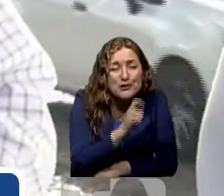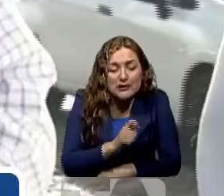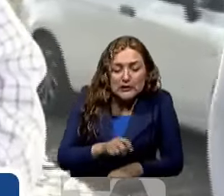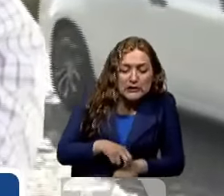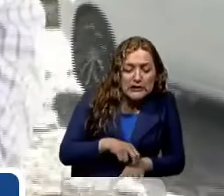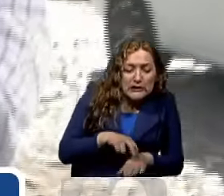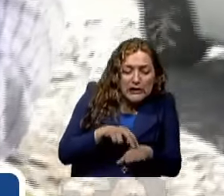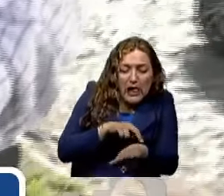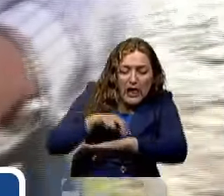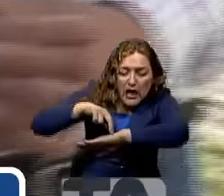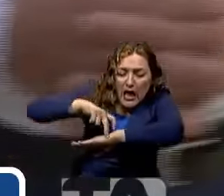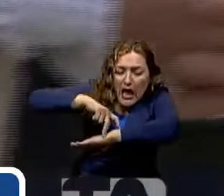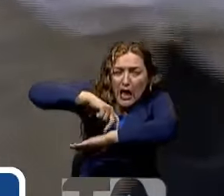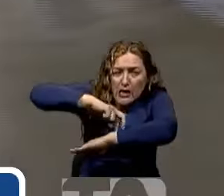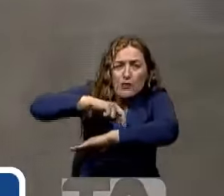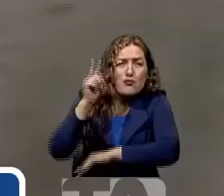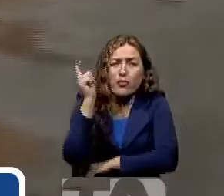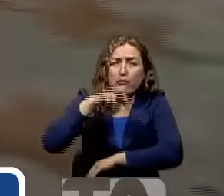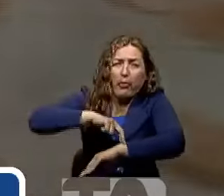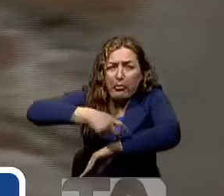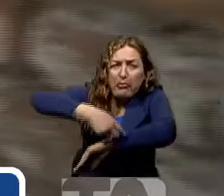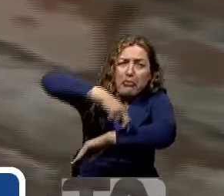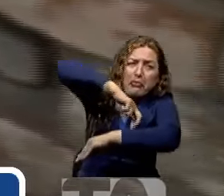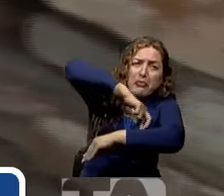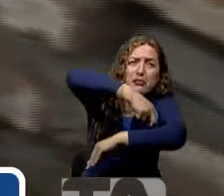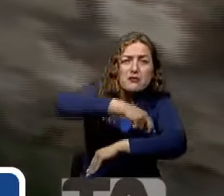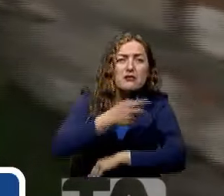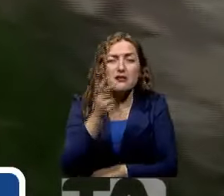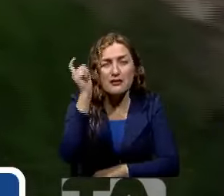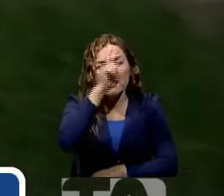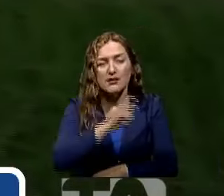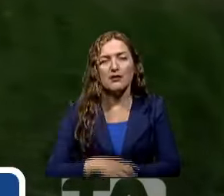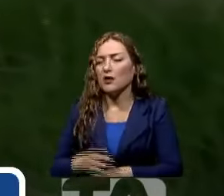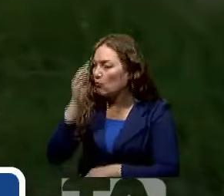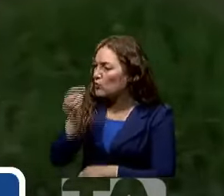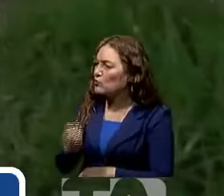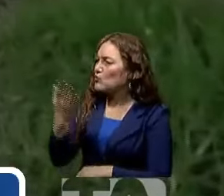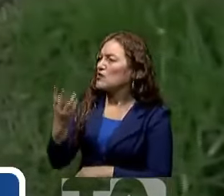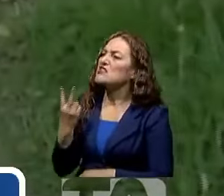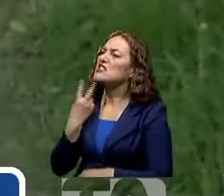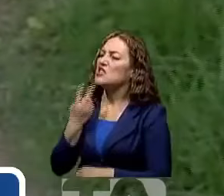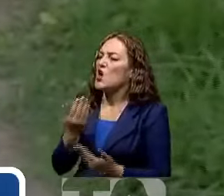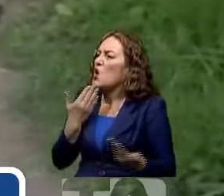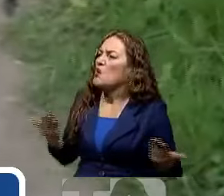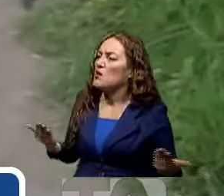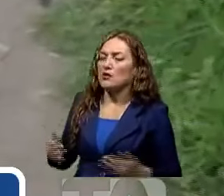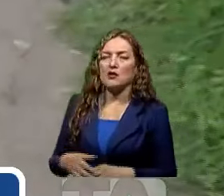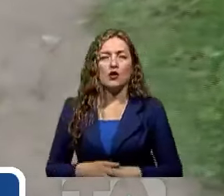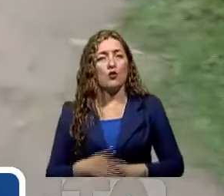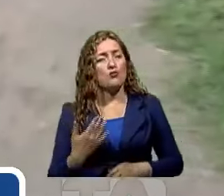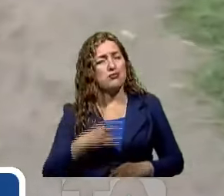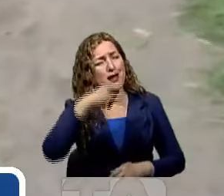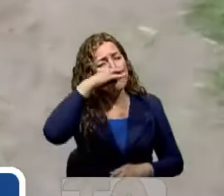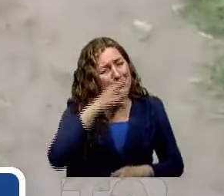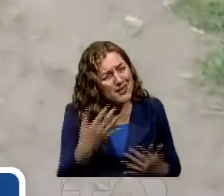transiten. Juntamente estamos acá con uno de ellos. ¿Cómo está, mi señora? Buenos días. ¿Cómo le afecta personalmente este tema? En realidad por aquí circulan bastantes niños.